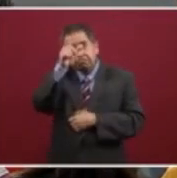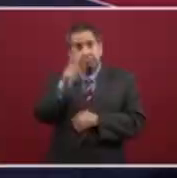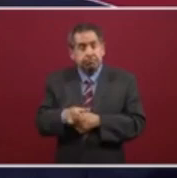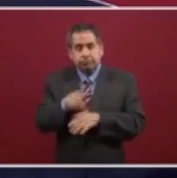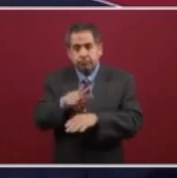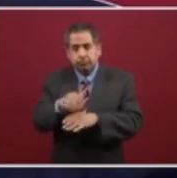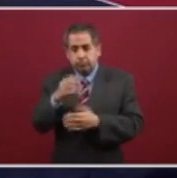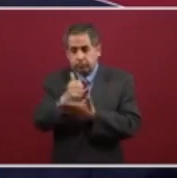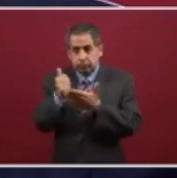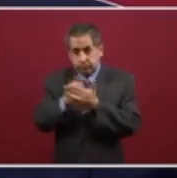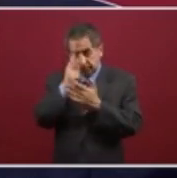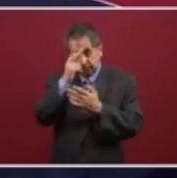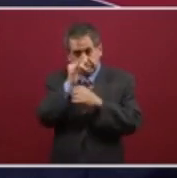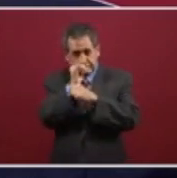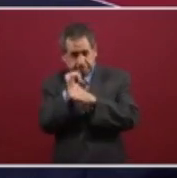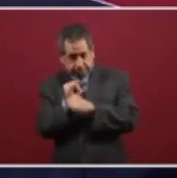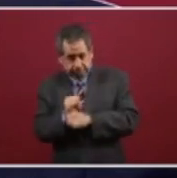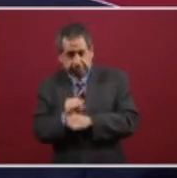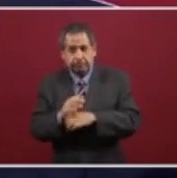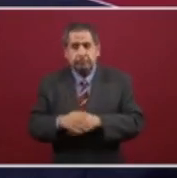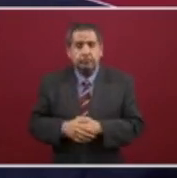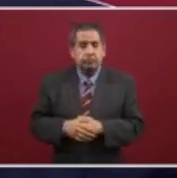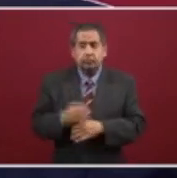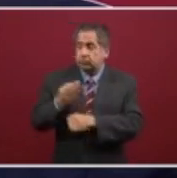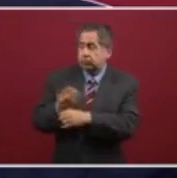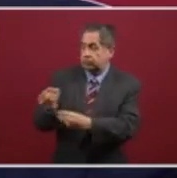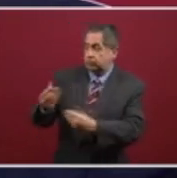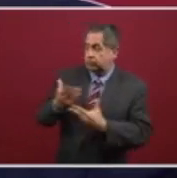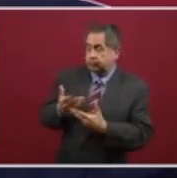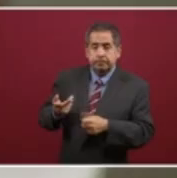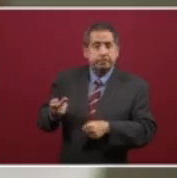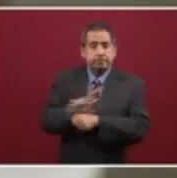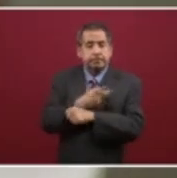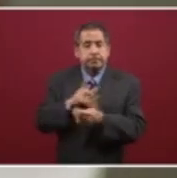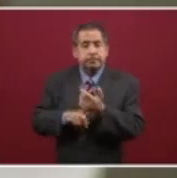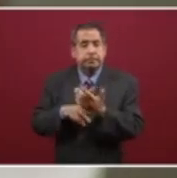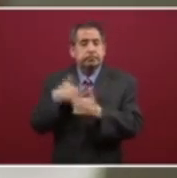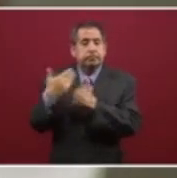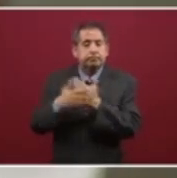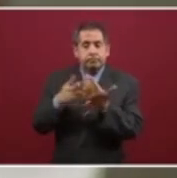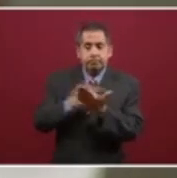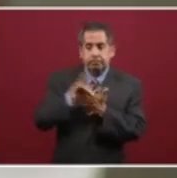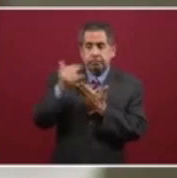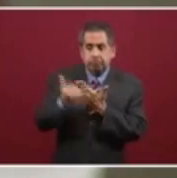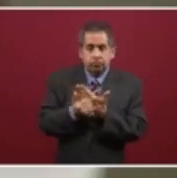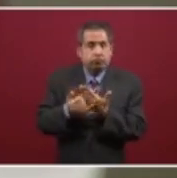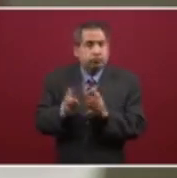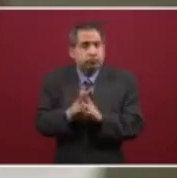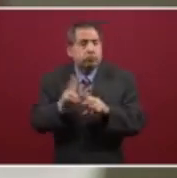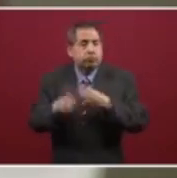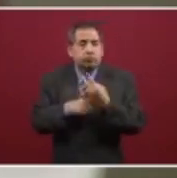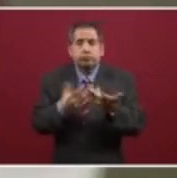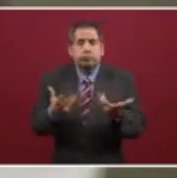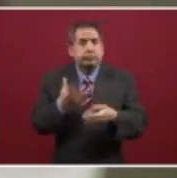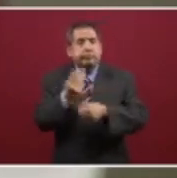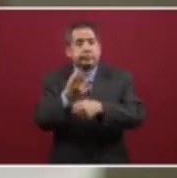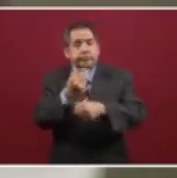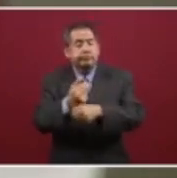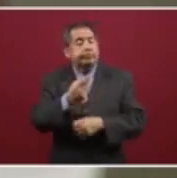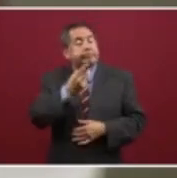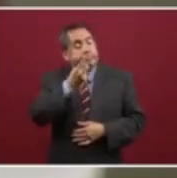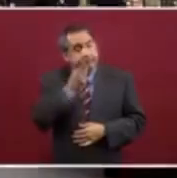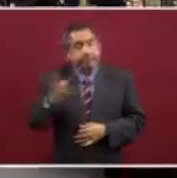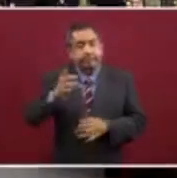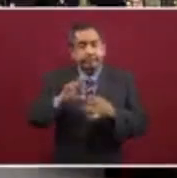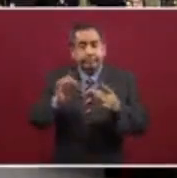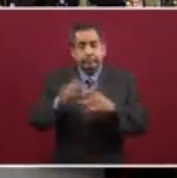México. A la fecha no nos han dado el estatus del proyecto ejecutivo, no se sabe qué va a pasar, incluso nos comentaban